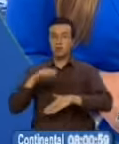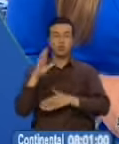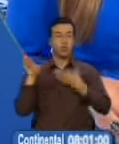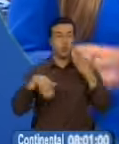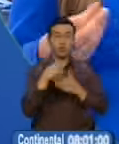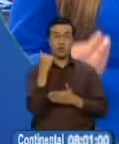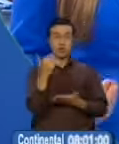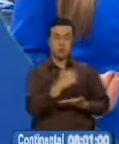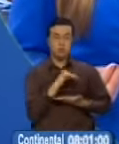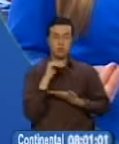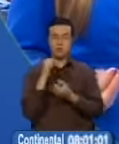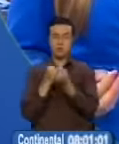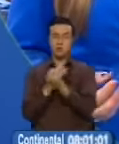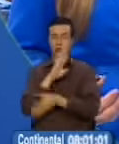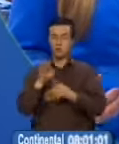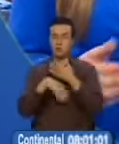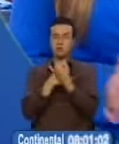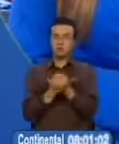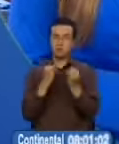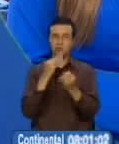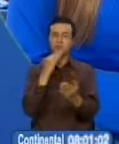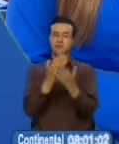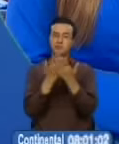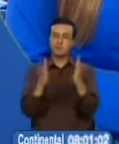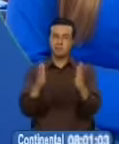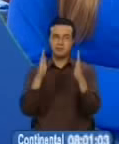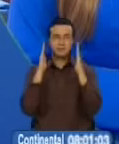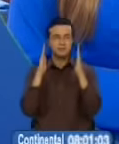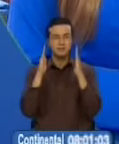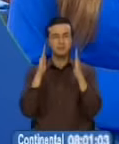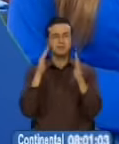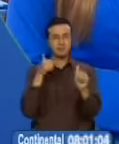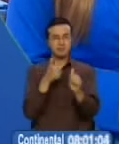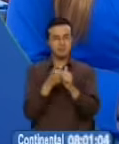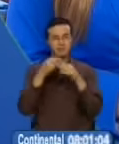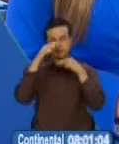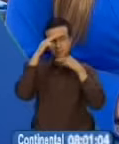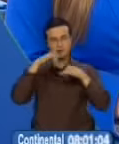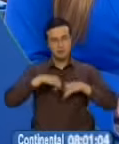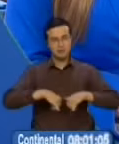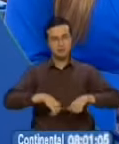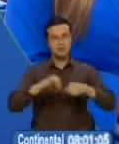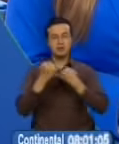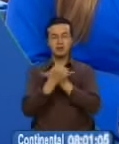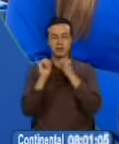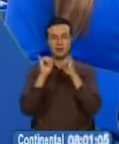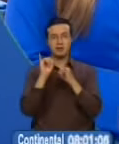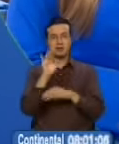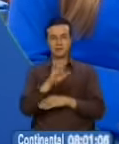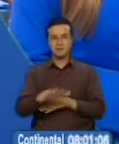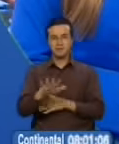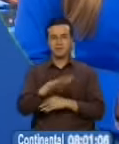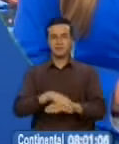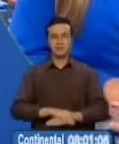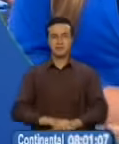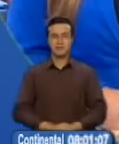de abril. Nosotros somos Independientes. Gracias a ustedes por su compañía. Ya viene más sobre este equipo, sobre los Rayados del Valle.